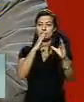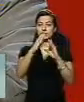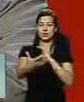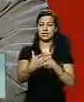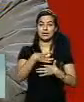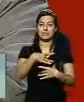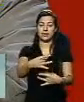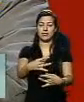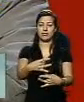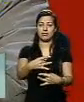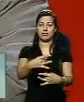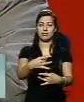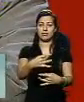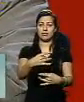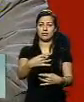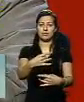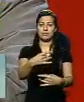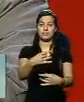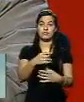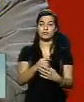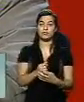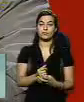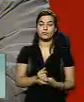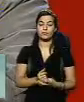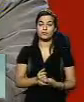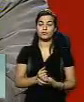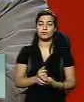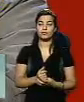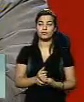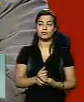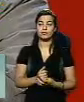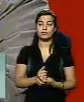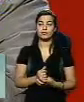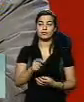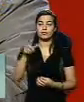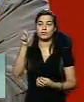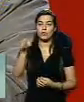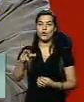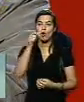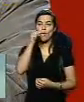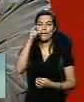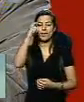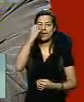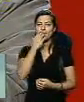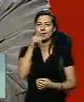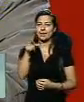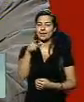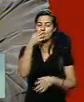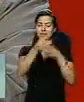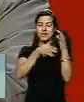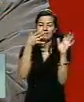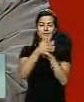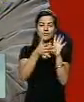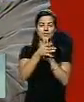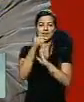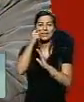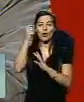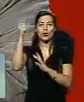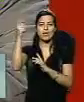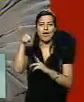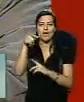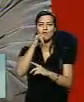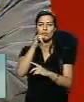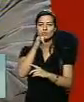Es bien interesante que se está desarrollando así cuando, cuando él hablaba de los teóricos, no cree que eran teóricos intuitivos, pero cuando